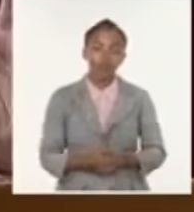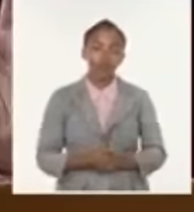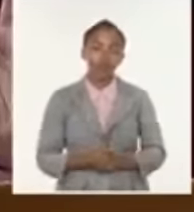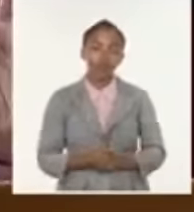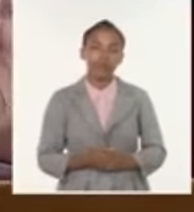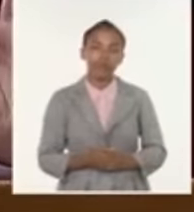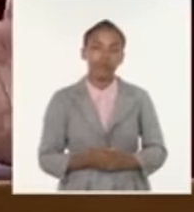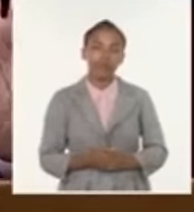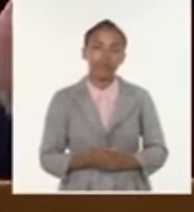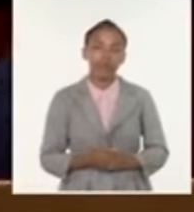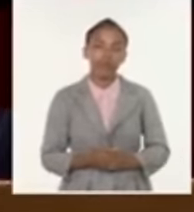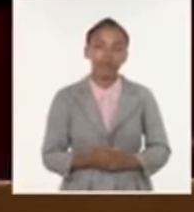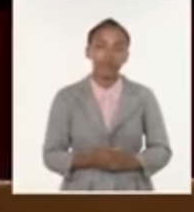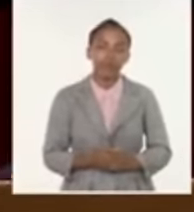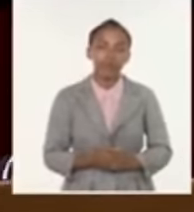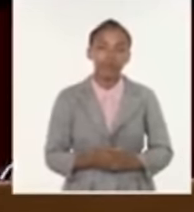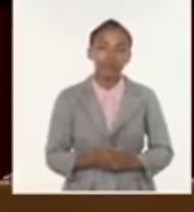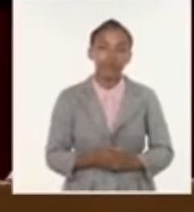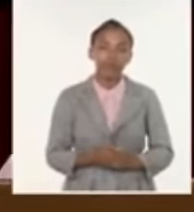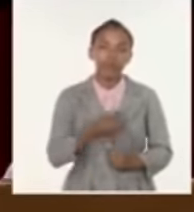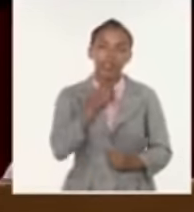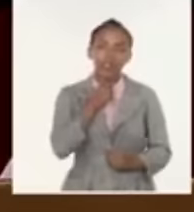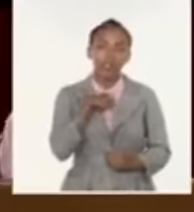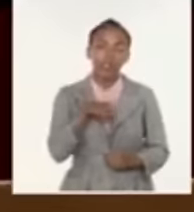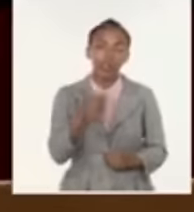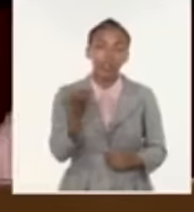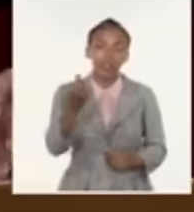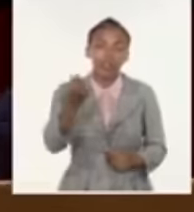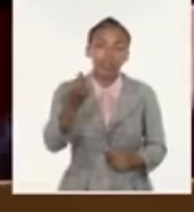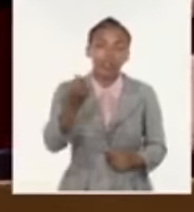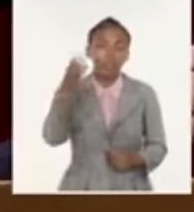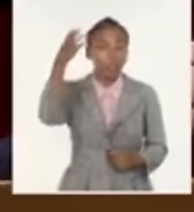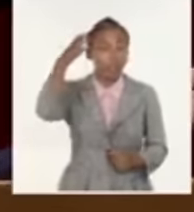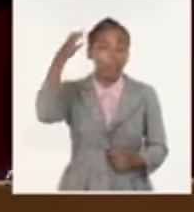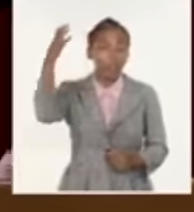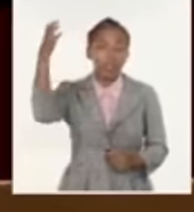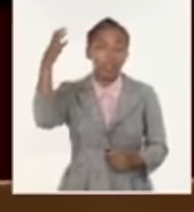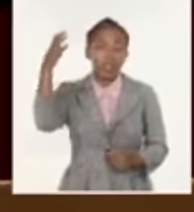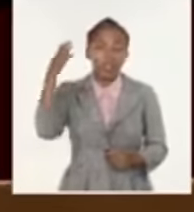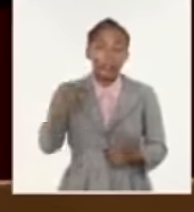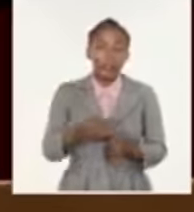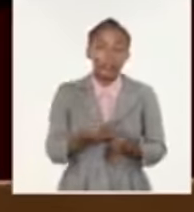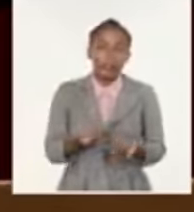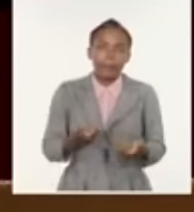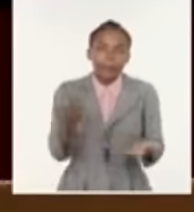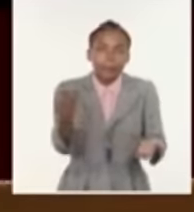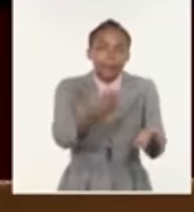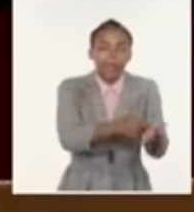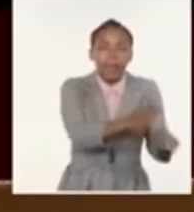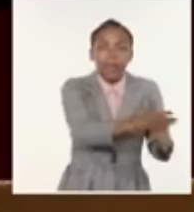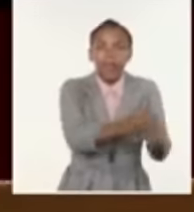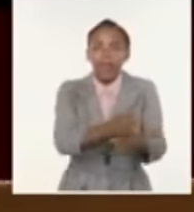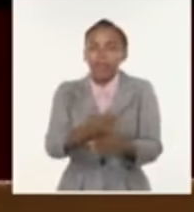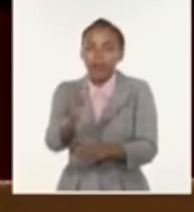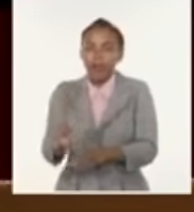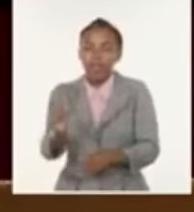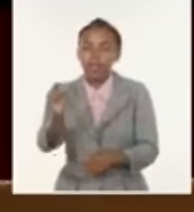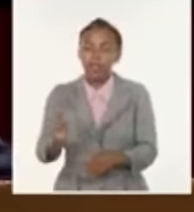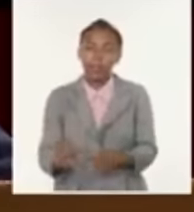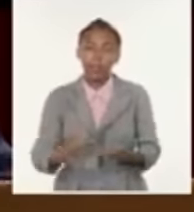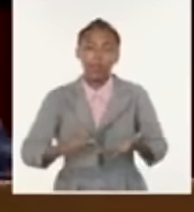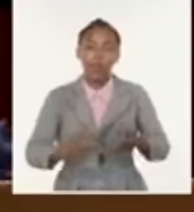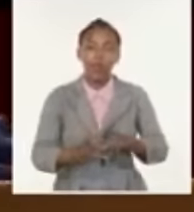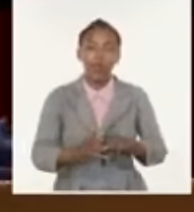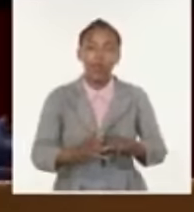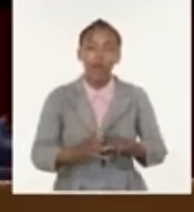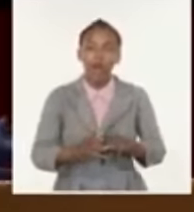haber un desembolso del presupuesto del Estado grande para poder subsidiar a tantas personas. Sí, pero si es que lo estamos gastando de todas